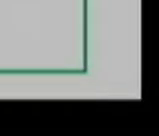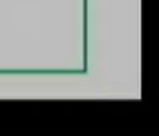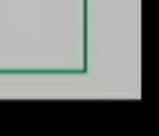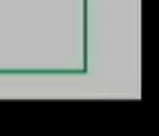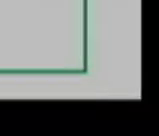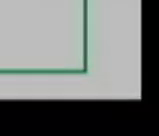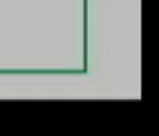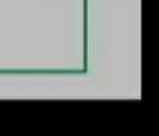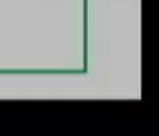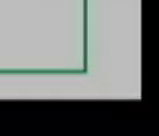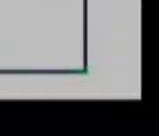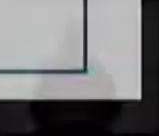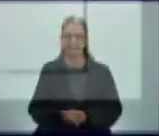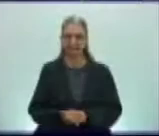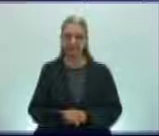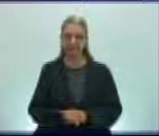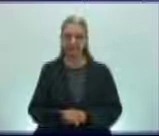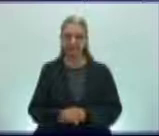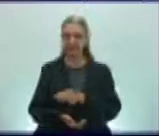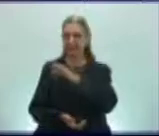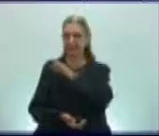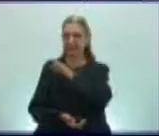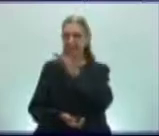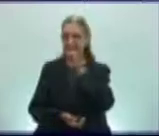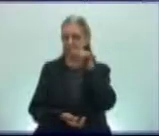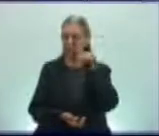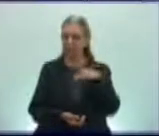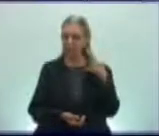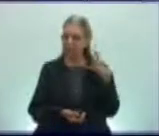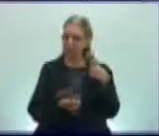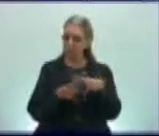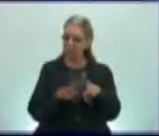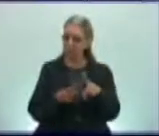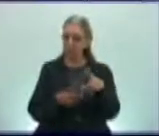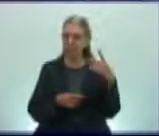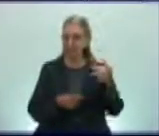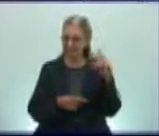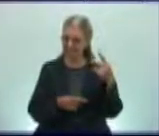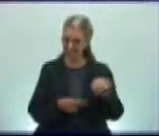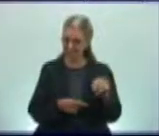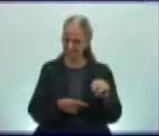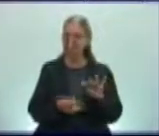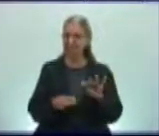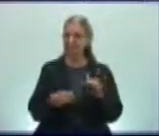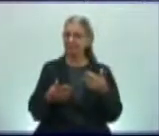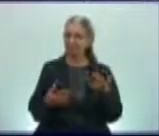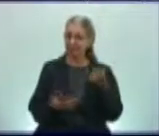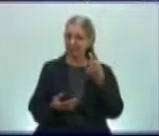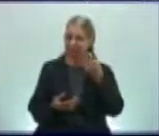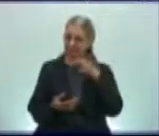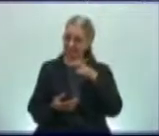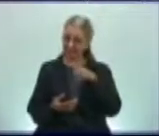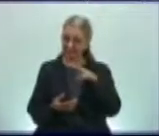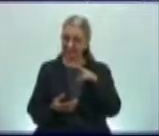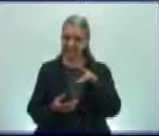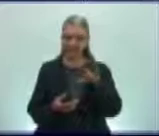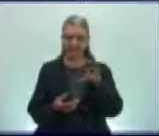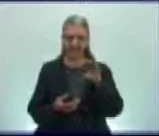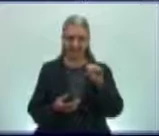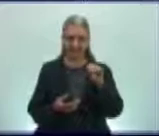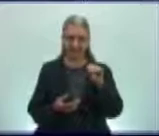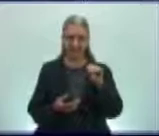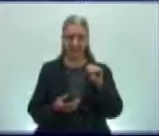Te invito ahora a hacer una nueva actividad. Observa que esta actividad tiene que ver con